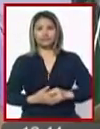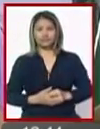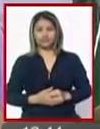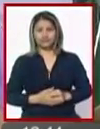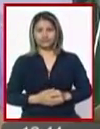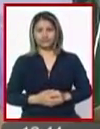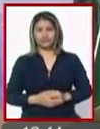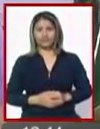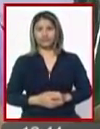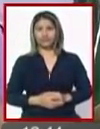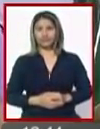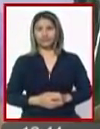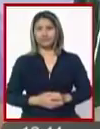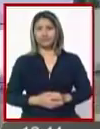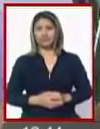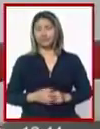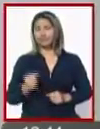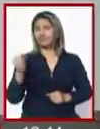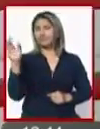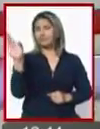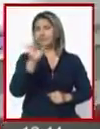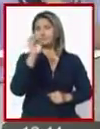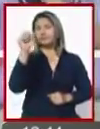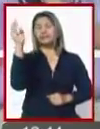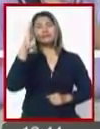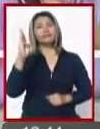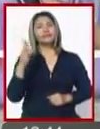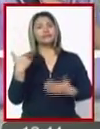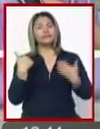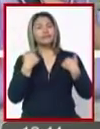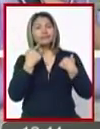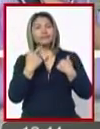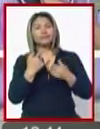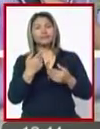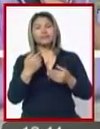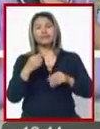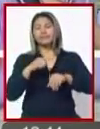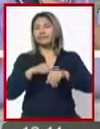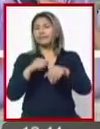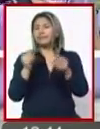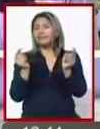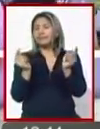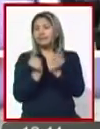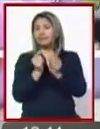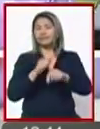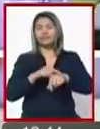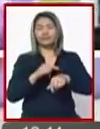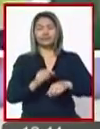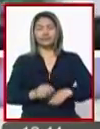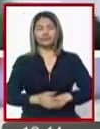de mutuo propio entre Brasil y Bolivia, pues que se haga esa gestión en el menor tiempo posible.